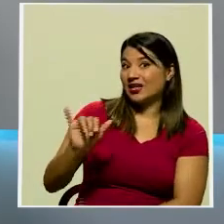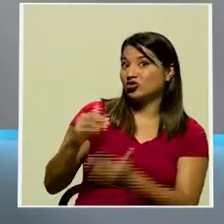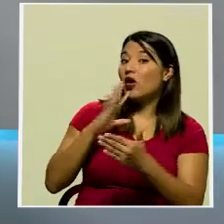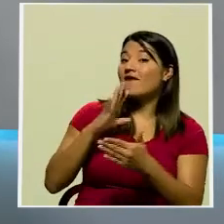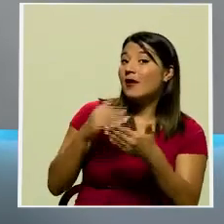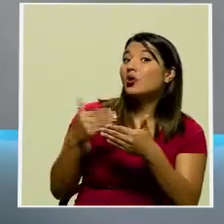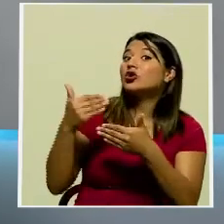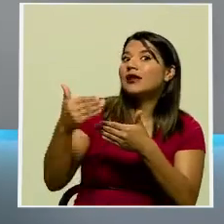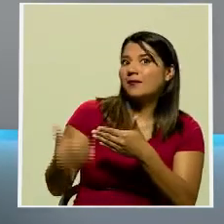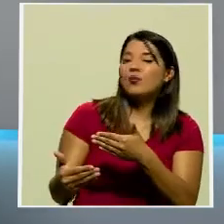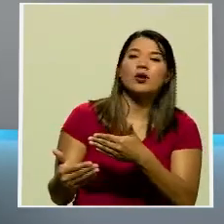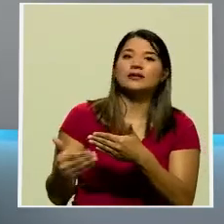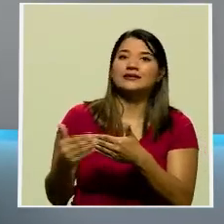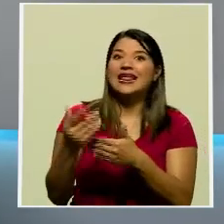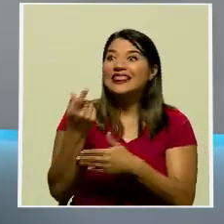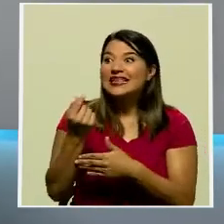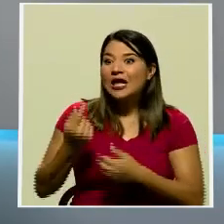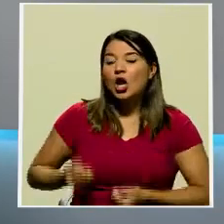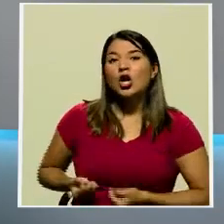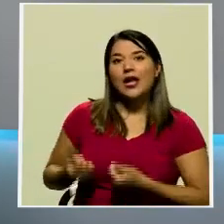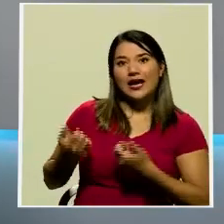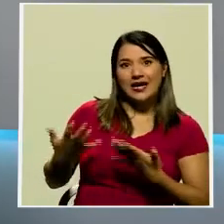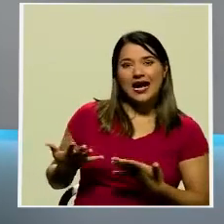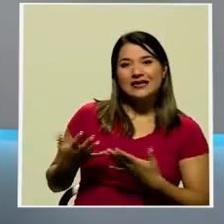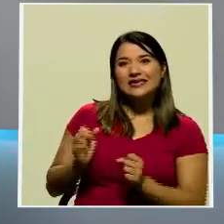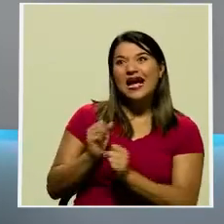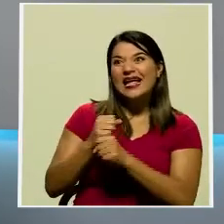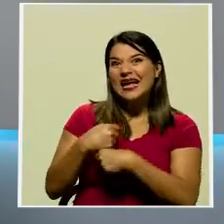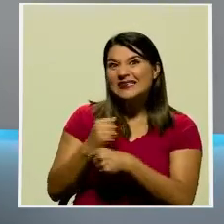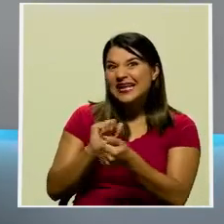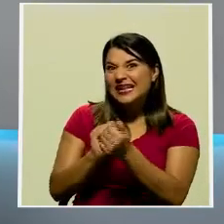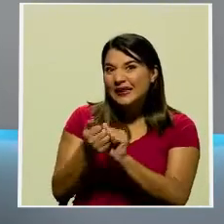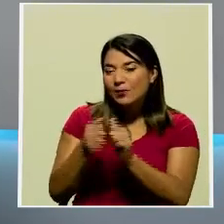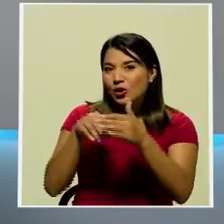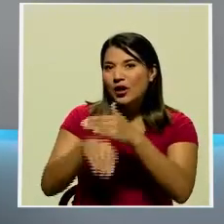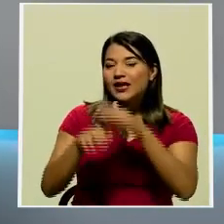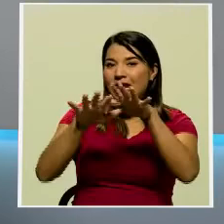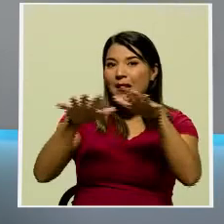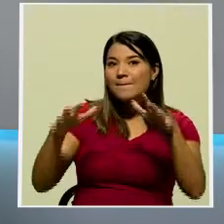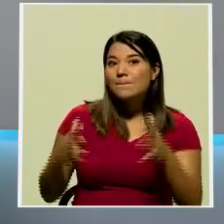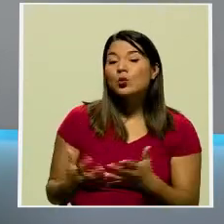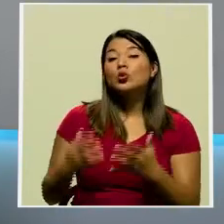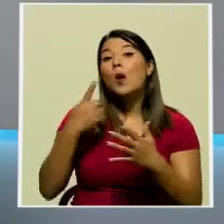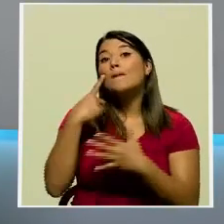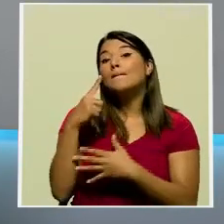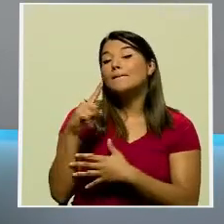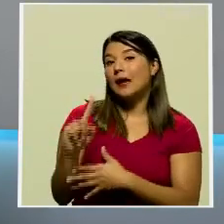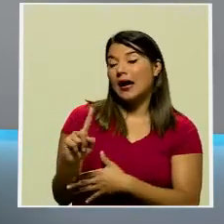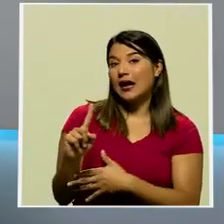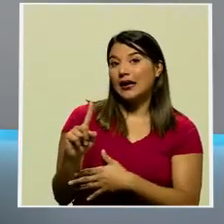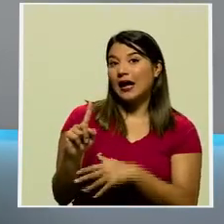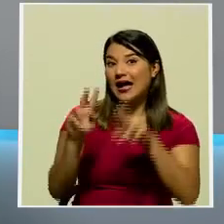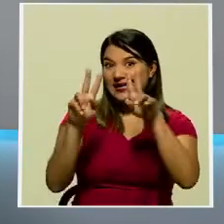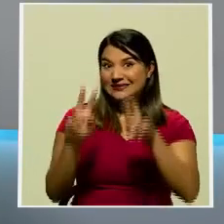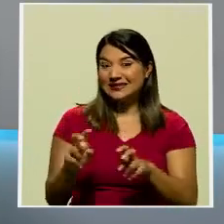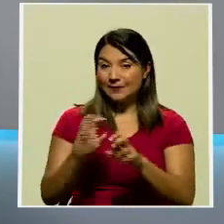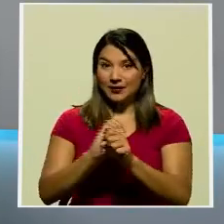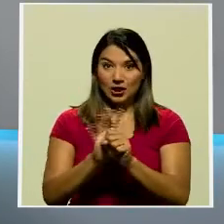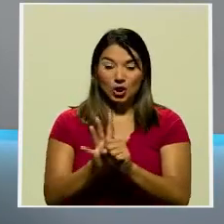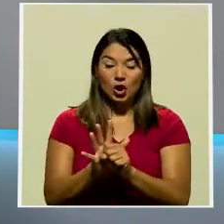Ernesto, un poco de la inversión que están haciendo, que está haciendo el deporte mundial para lo que es las pruebas de